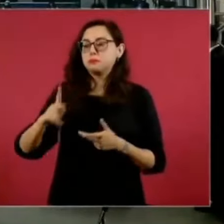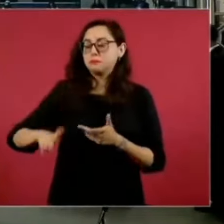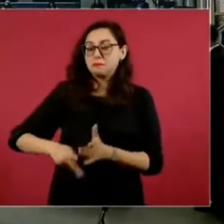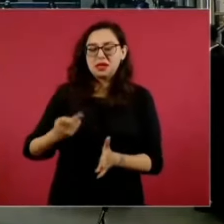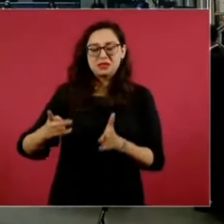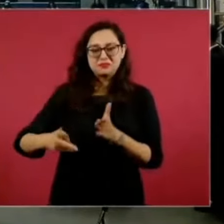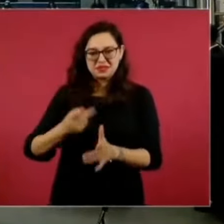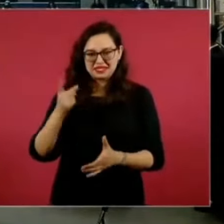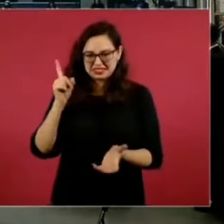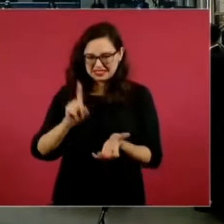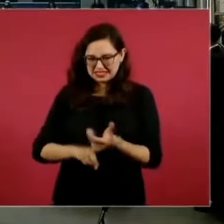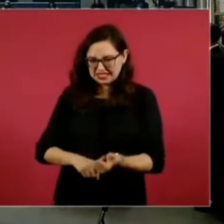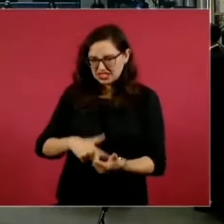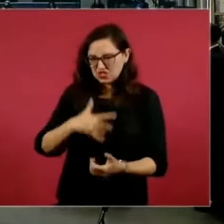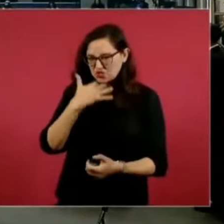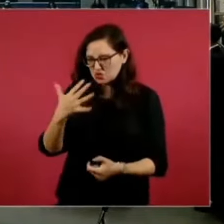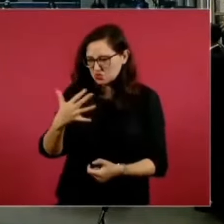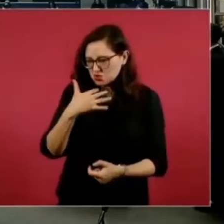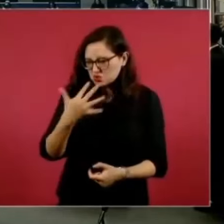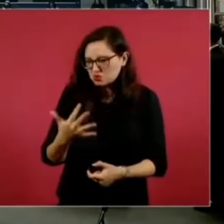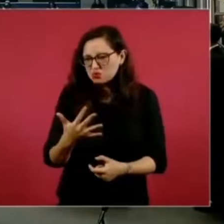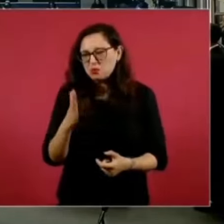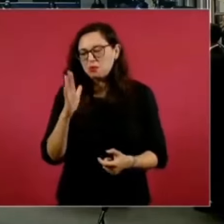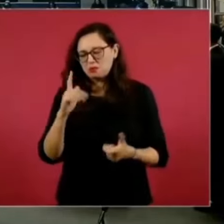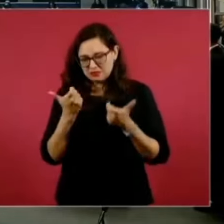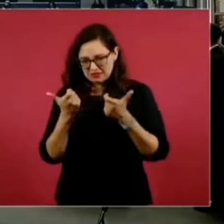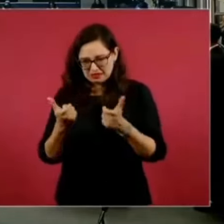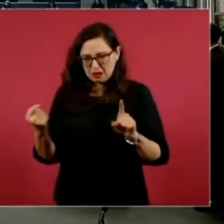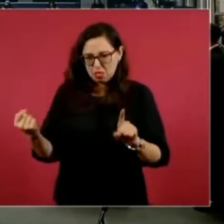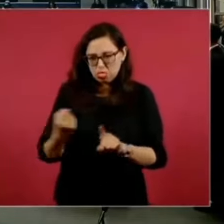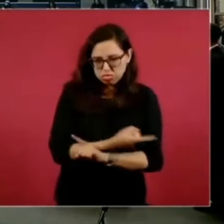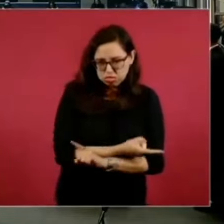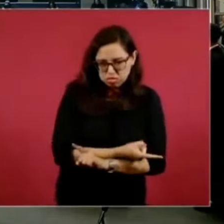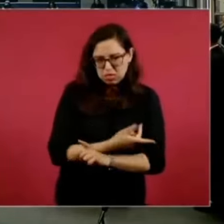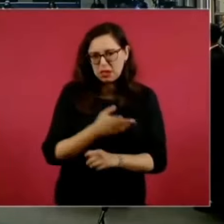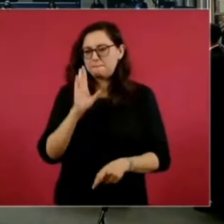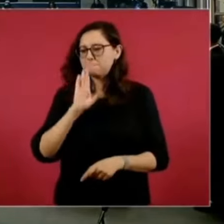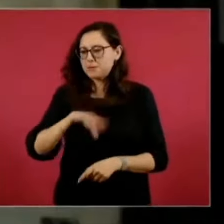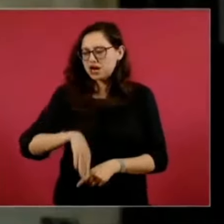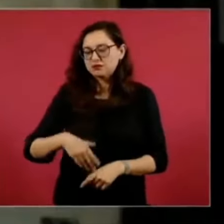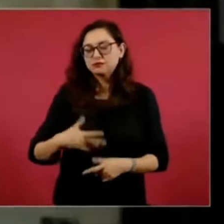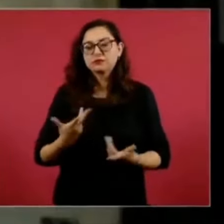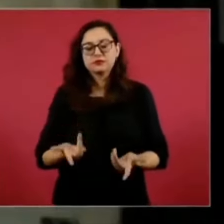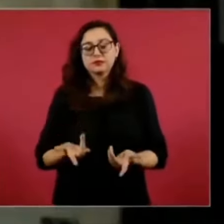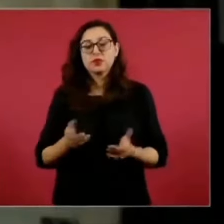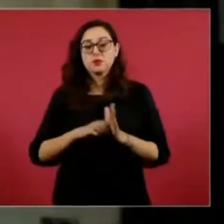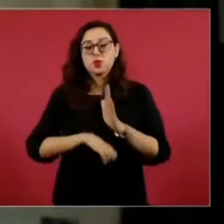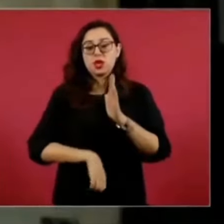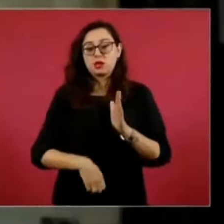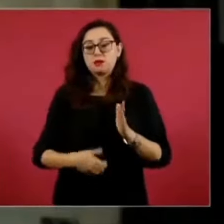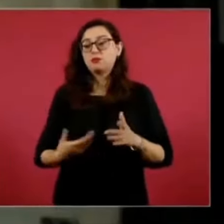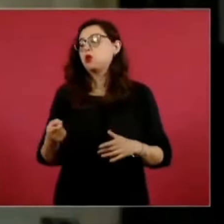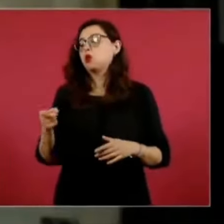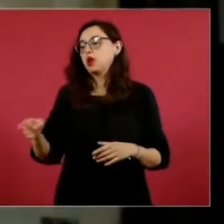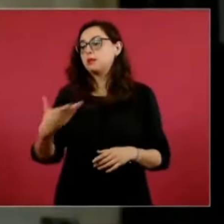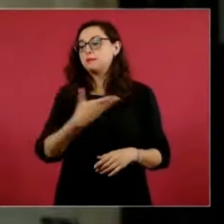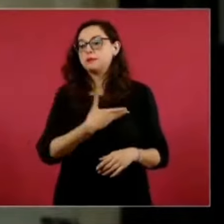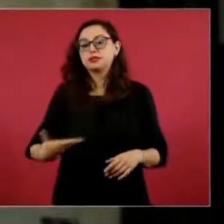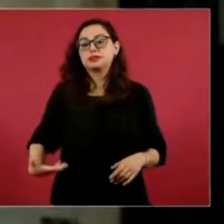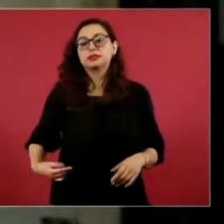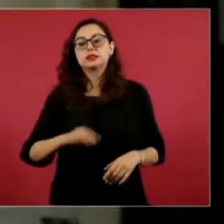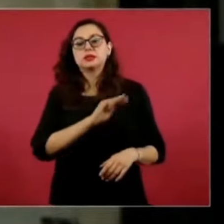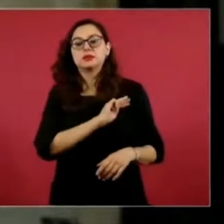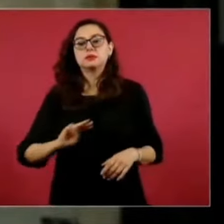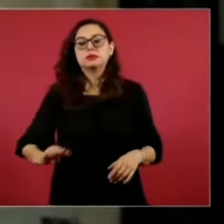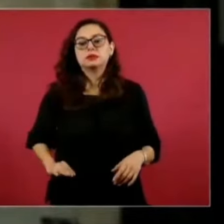en especulaciones de corrupción y malversación de recursos públicos tal es el caso de su gestión como presidente municipal en